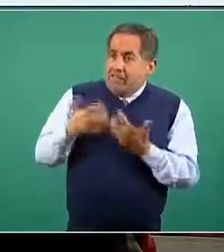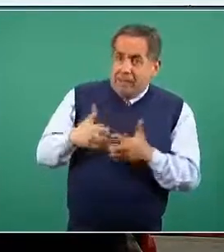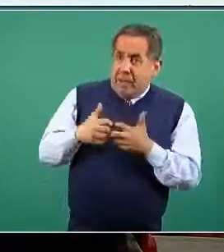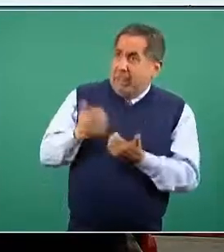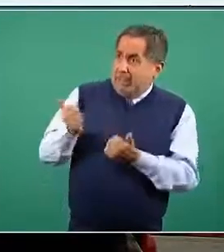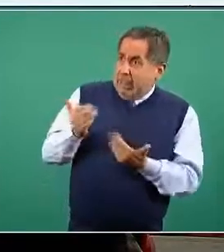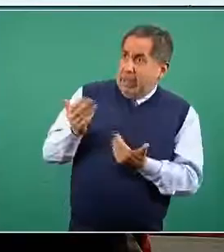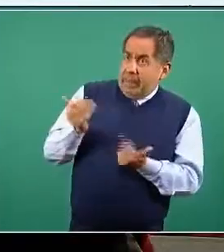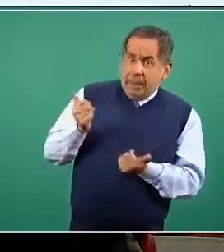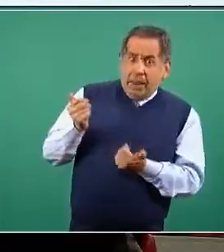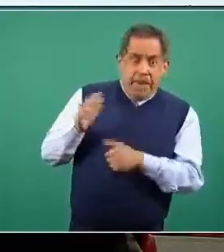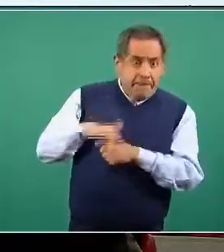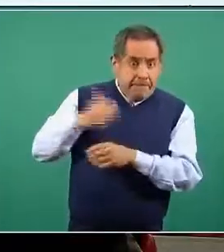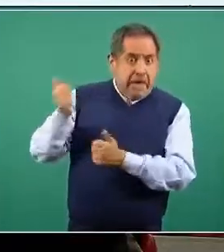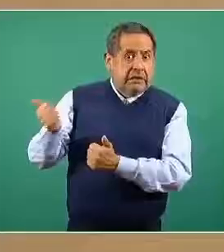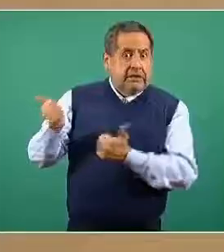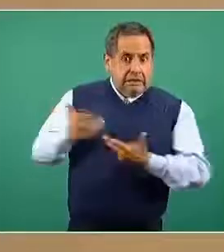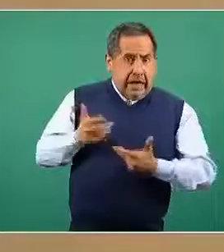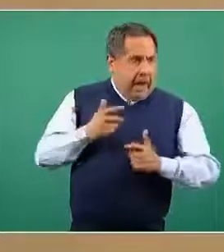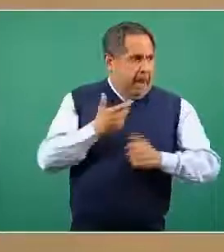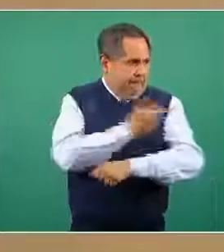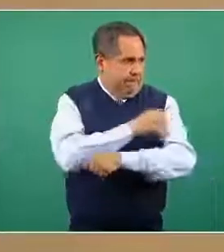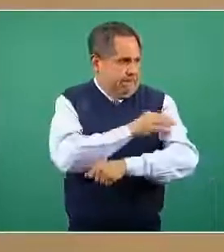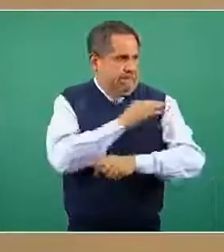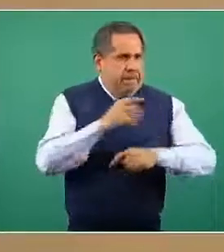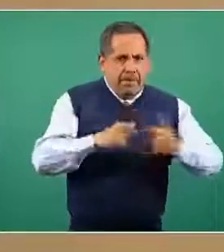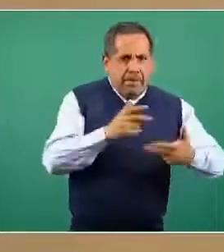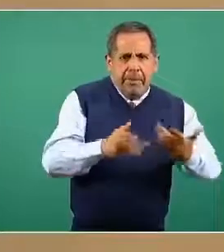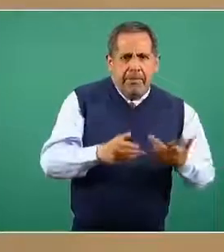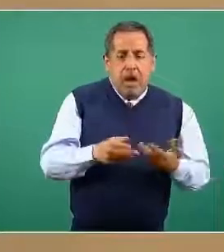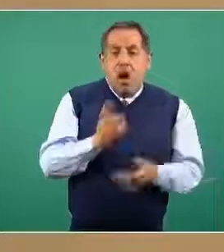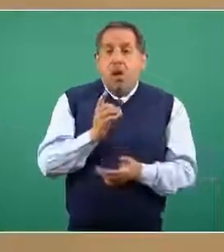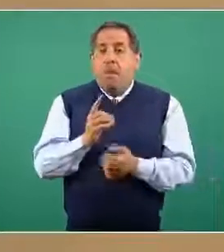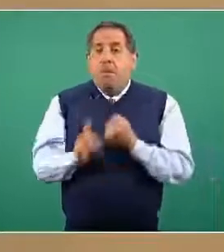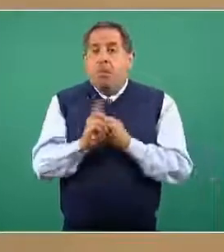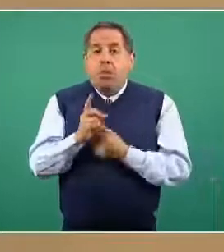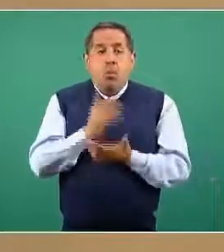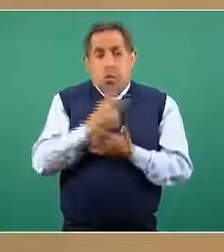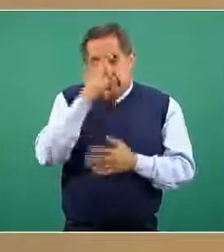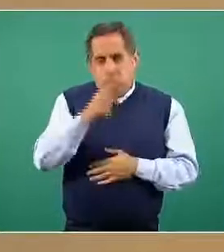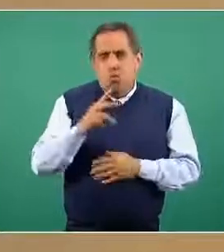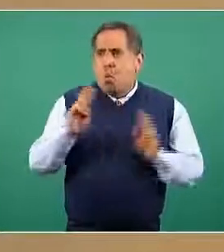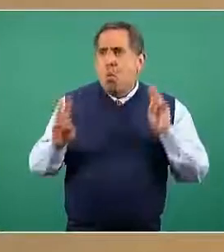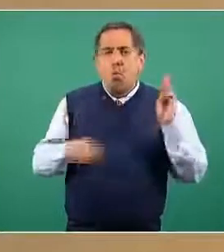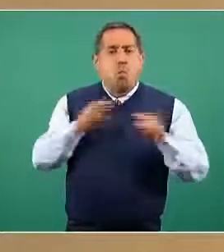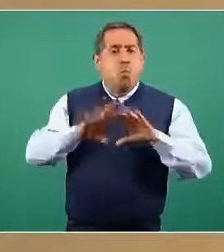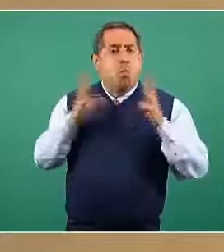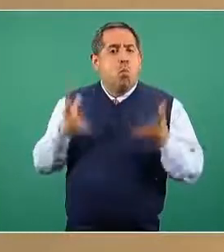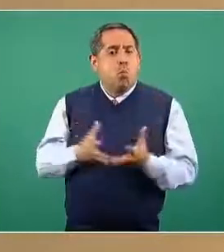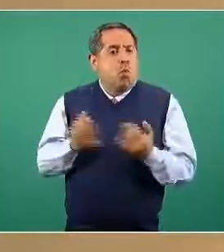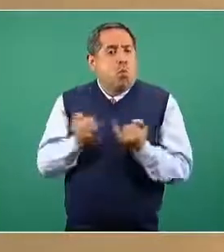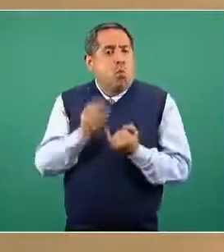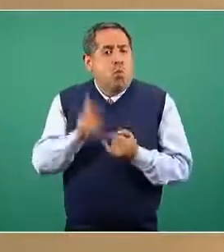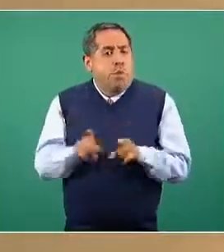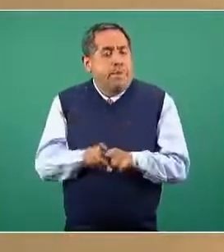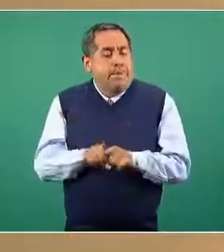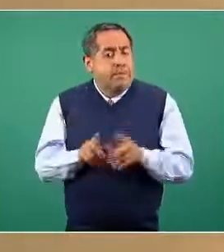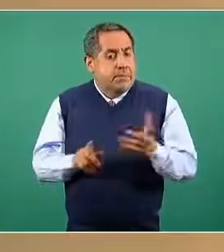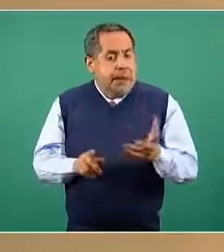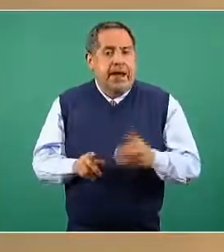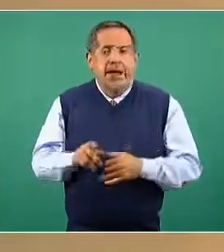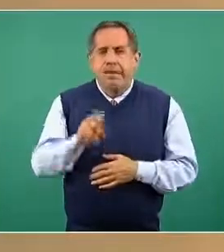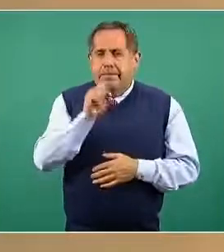se fabriquen. Y este es un factor limitante para el mundo entero, el mundo entero. Y conforme los países que tuvimos